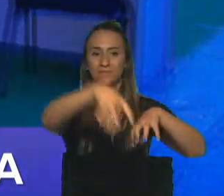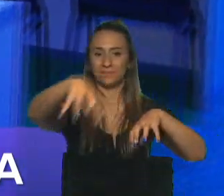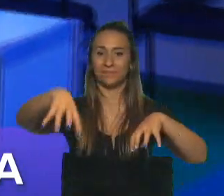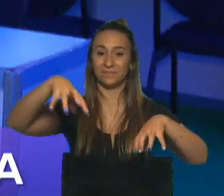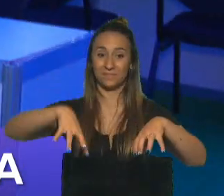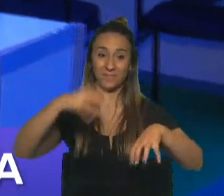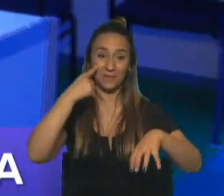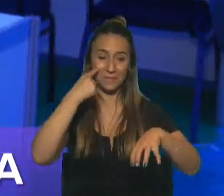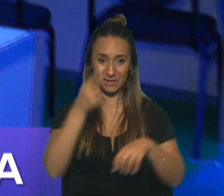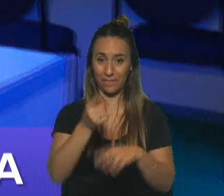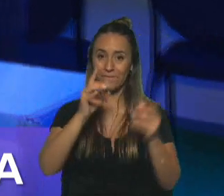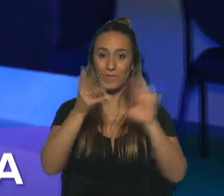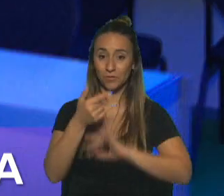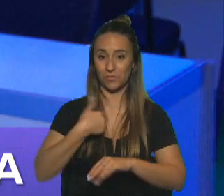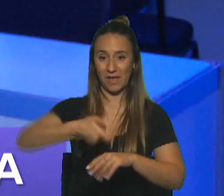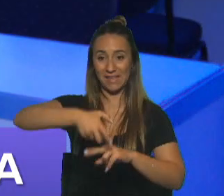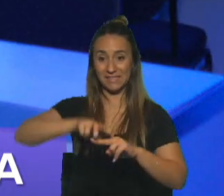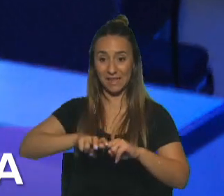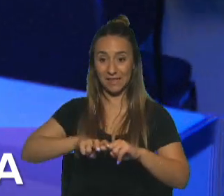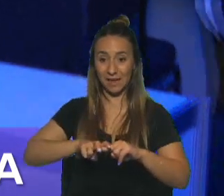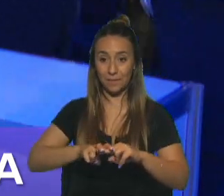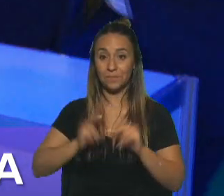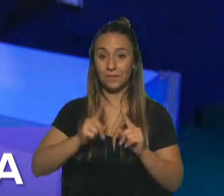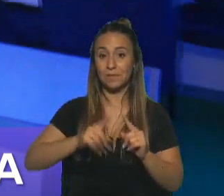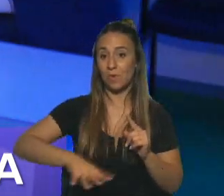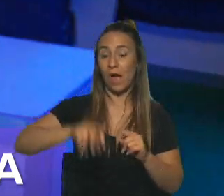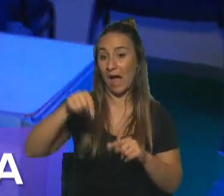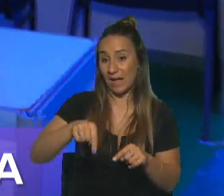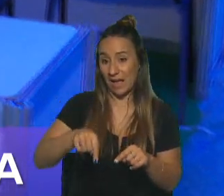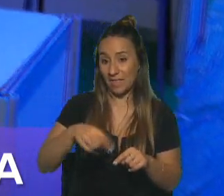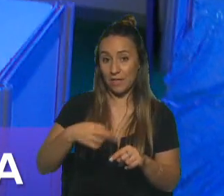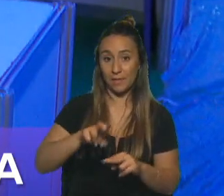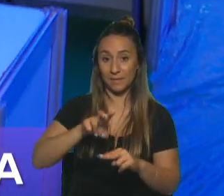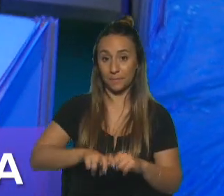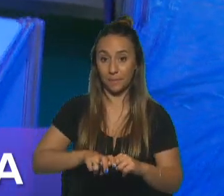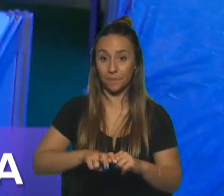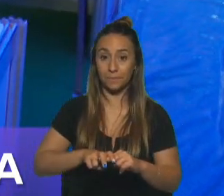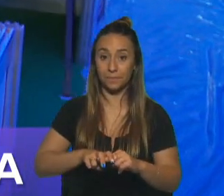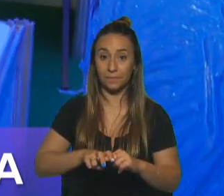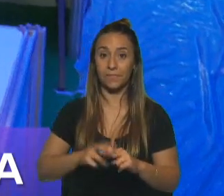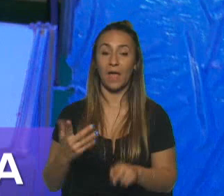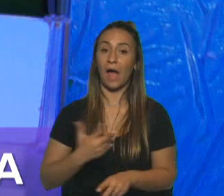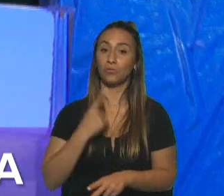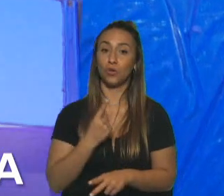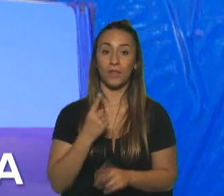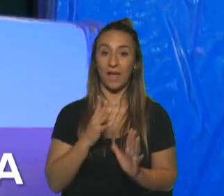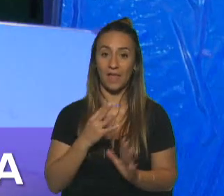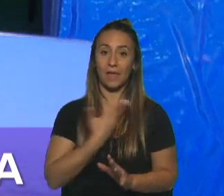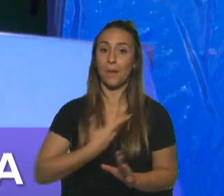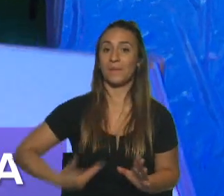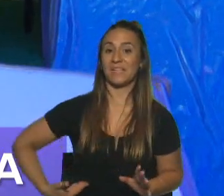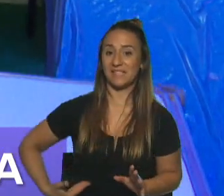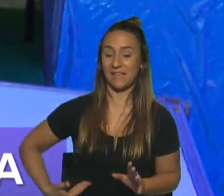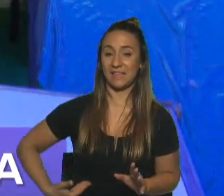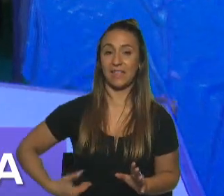en el lugar donde debían sentarse el próximo o estar presentes, las autoridades de mesa, presidente